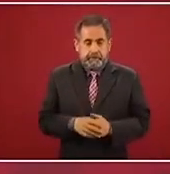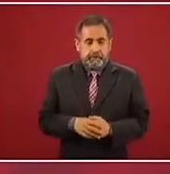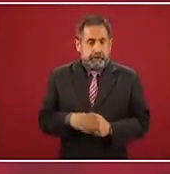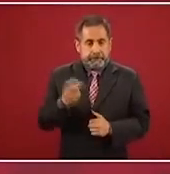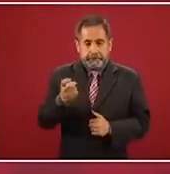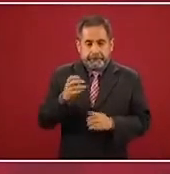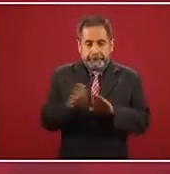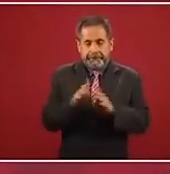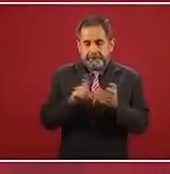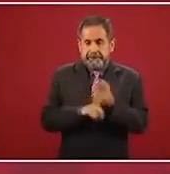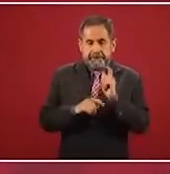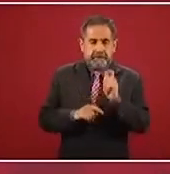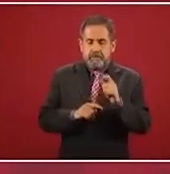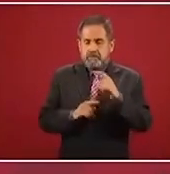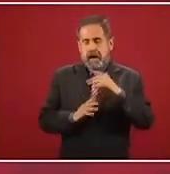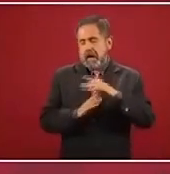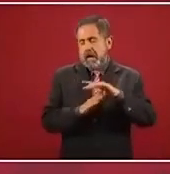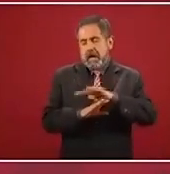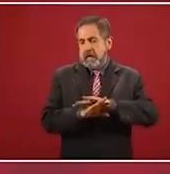eso tiene su límite.